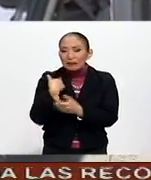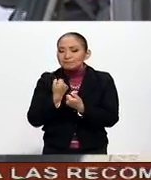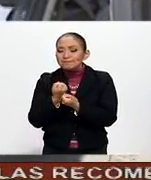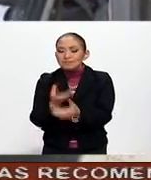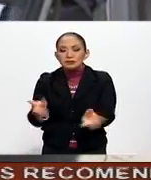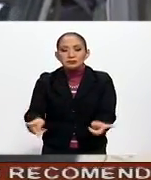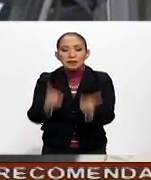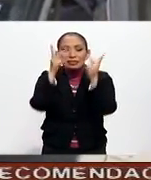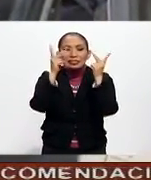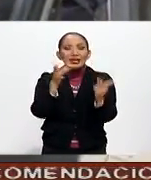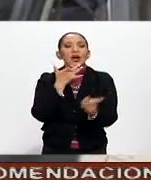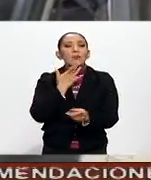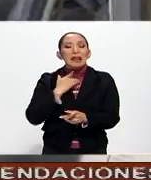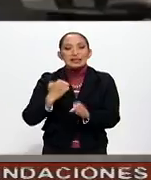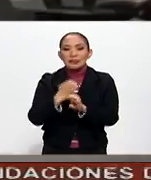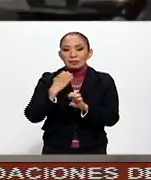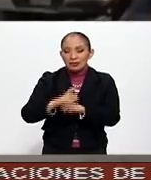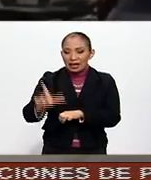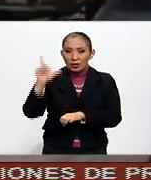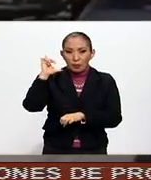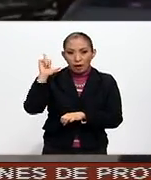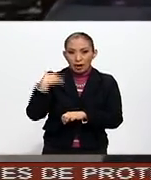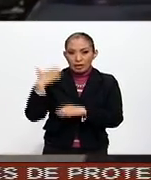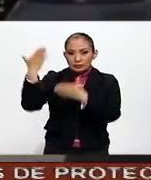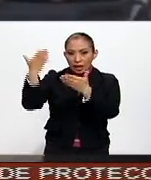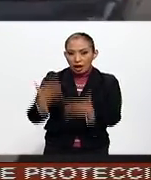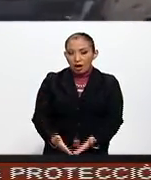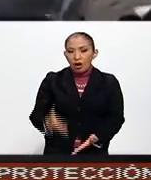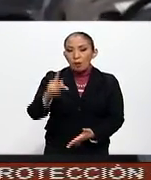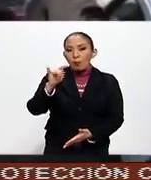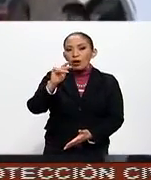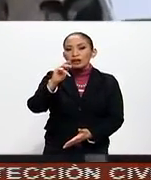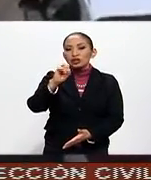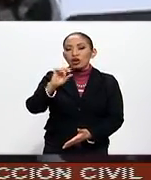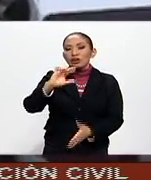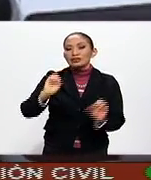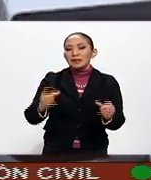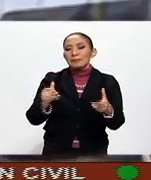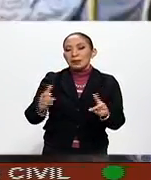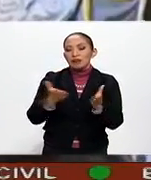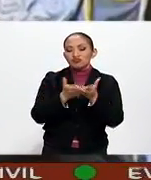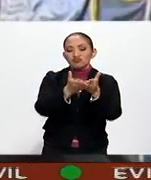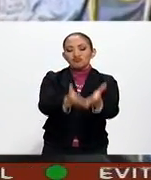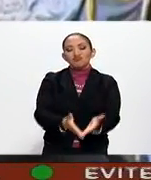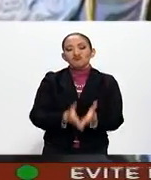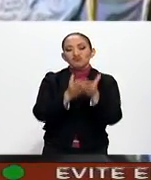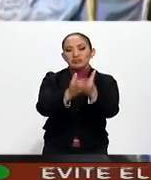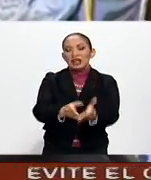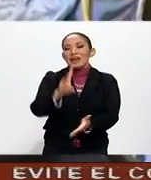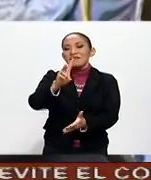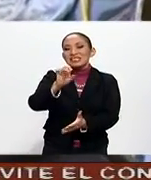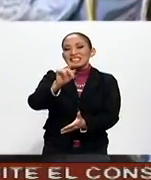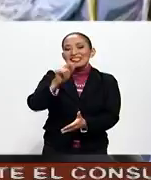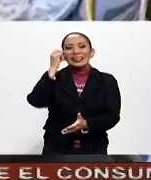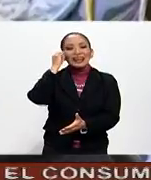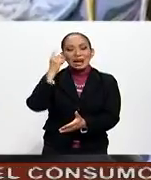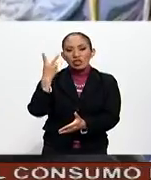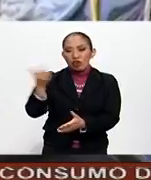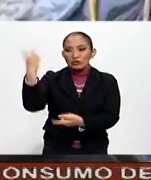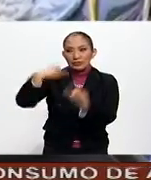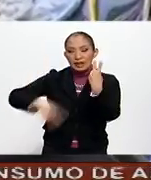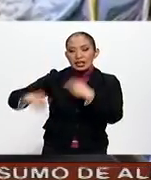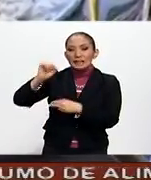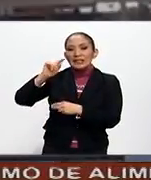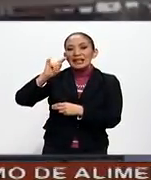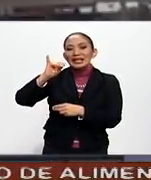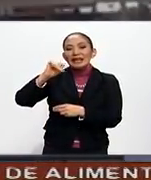combustible en el estado. El pasado lunes se arribó a Puerto Chiapas el buque tanque de Pemex Vicente Guerrero II, proveniente de Salina